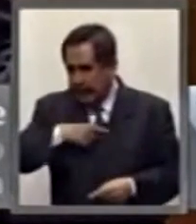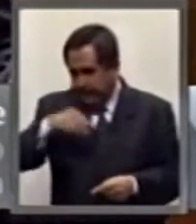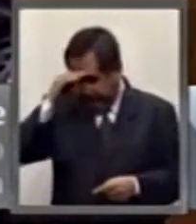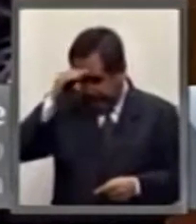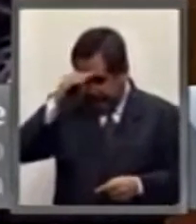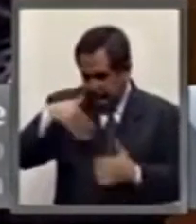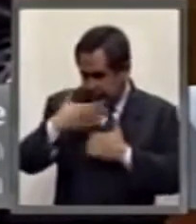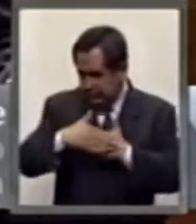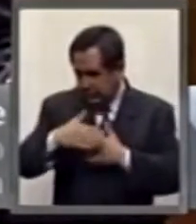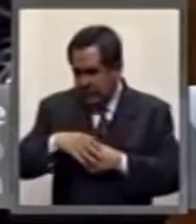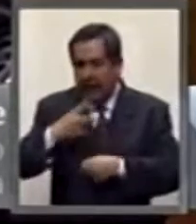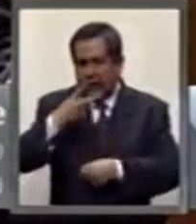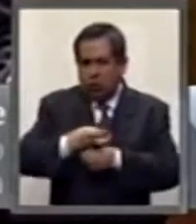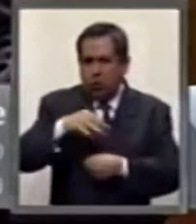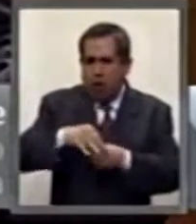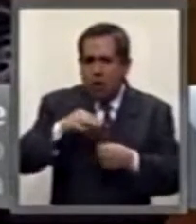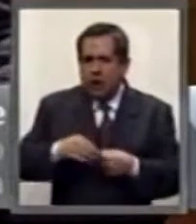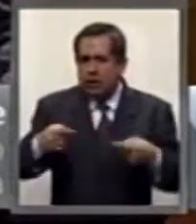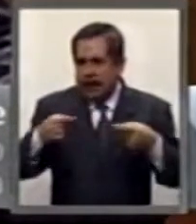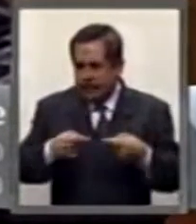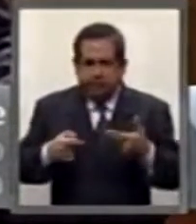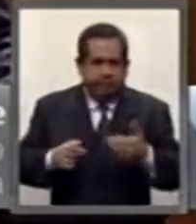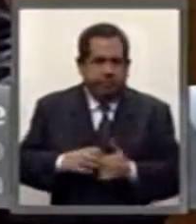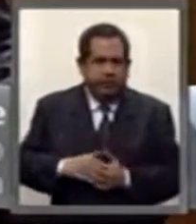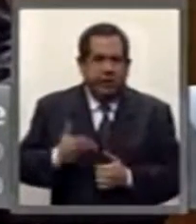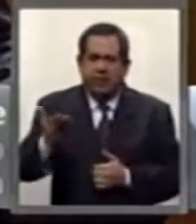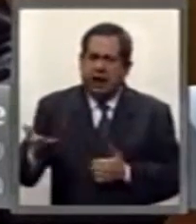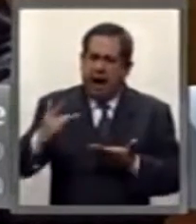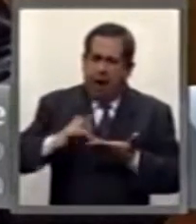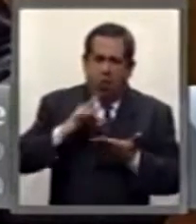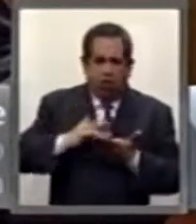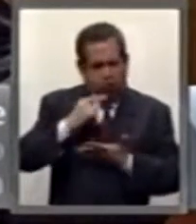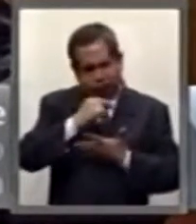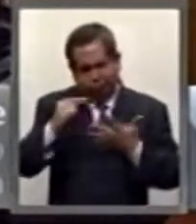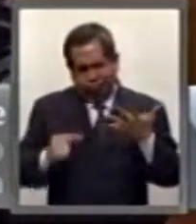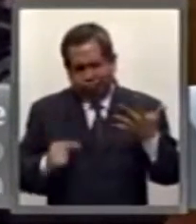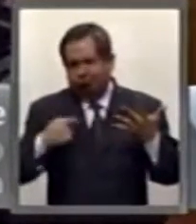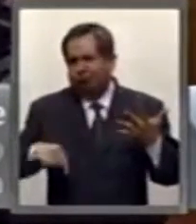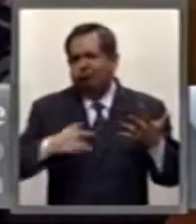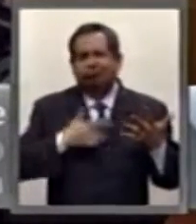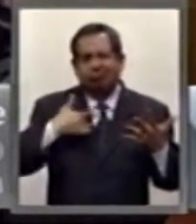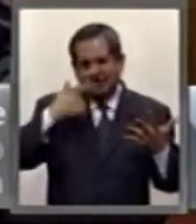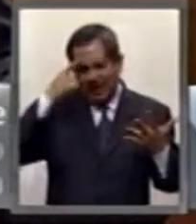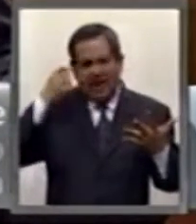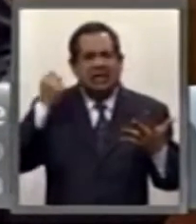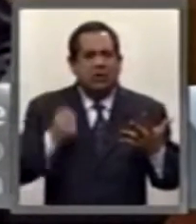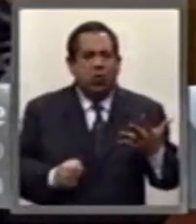en un proceso sano. Solicitamos el apoyo para estos puntos porque estamos seguros